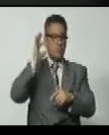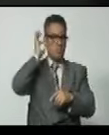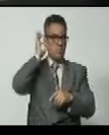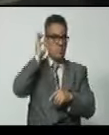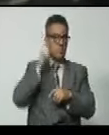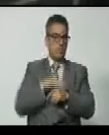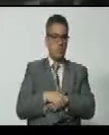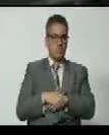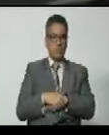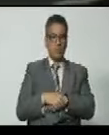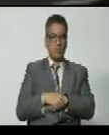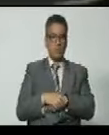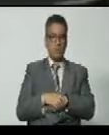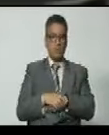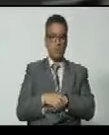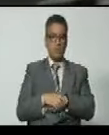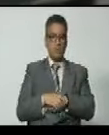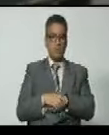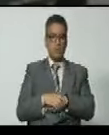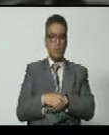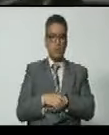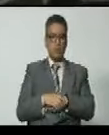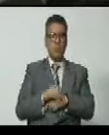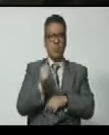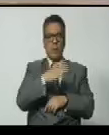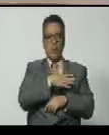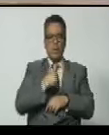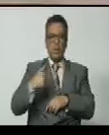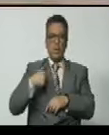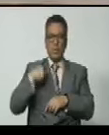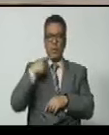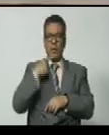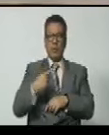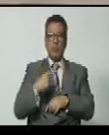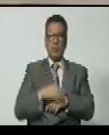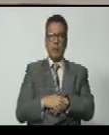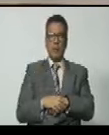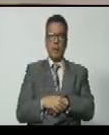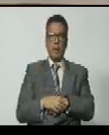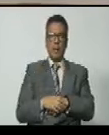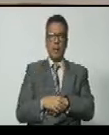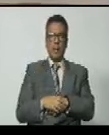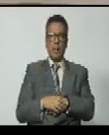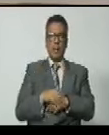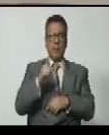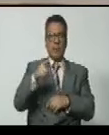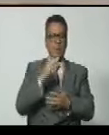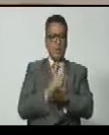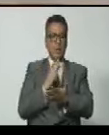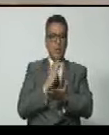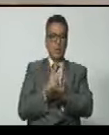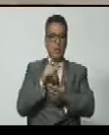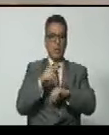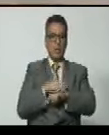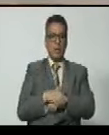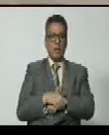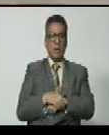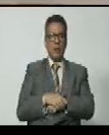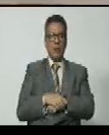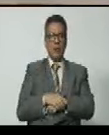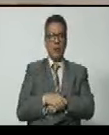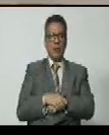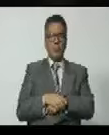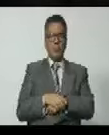Y queremos señalarles que por lo general